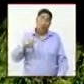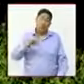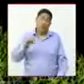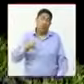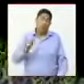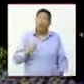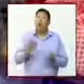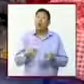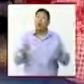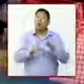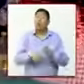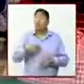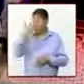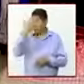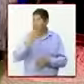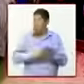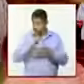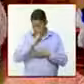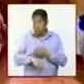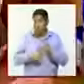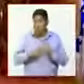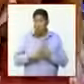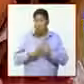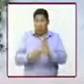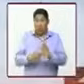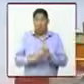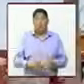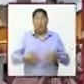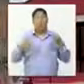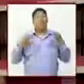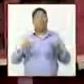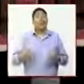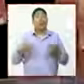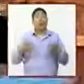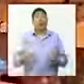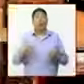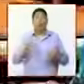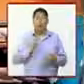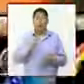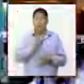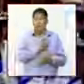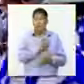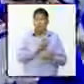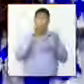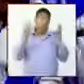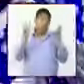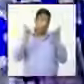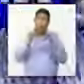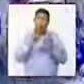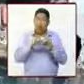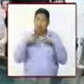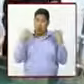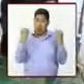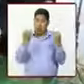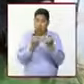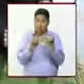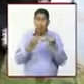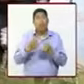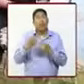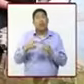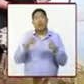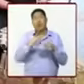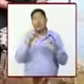de enero tenemos ahí la presentación donde vamos a oficialmente presentar nuestro tema institucional y los demás temas que